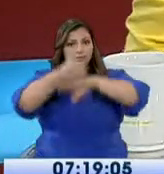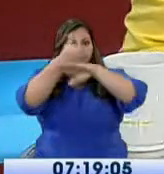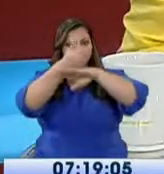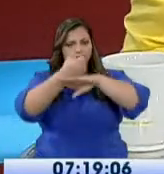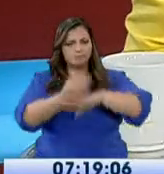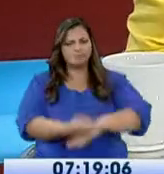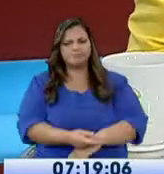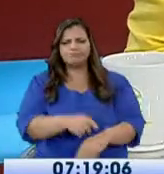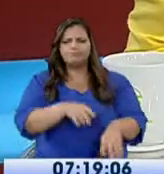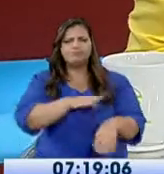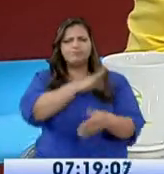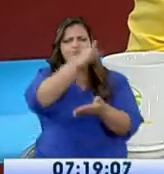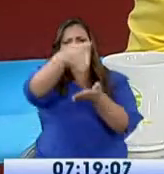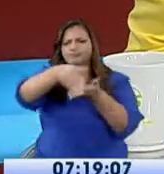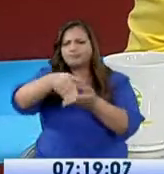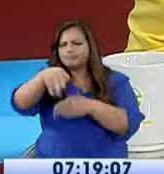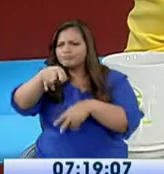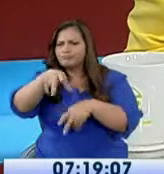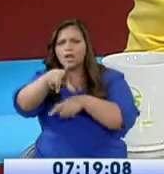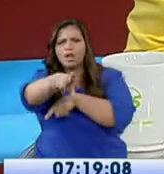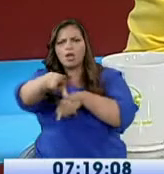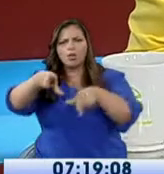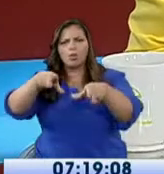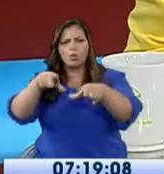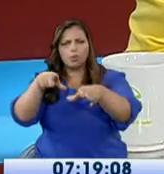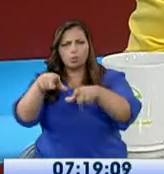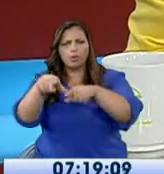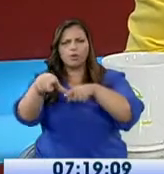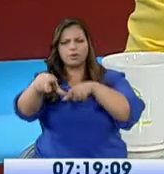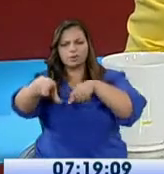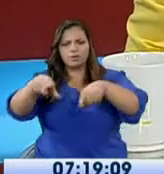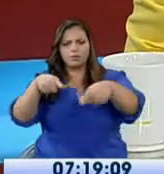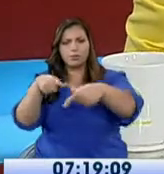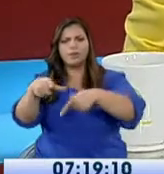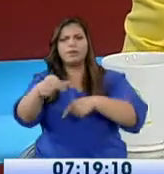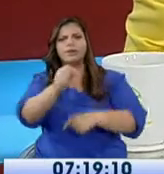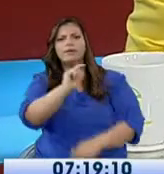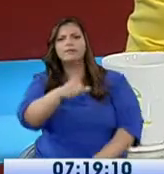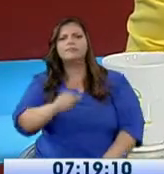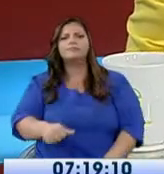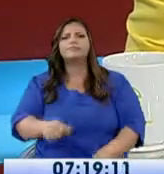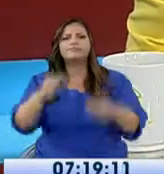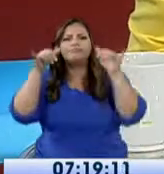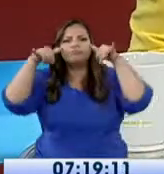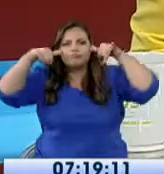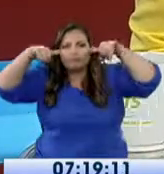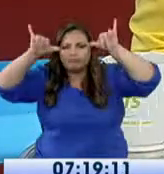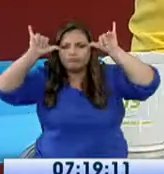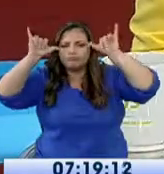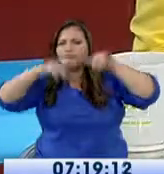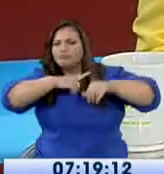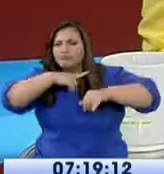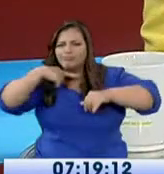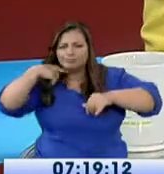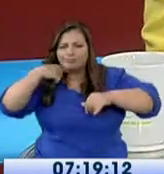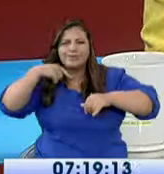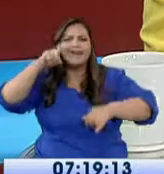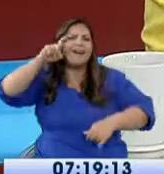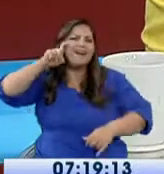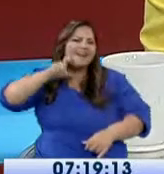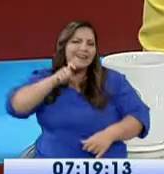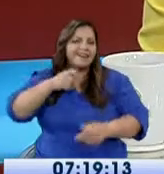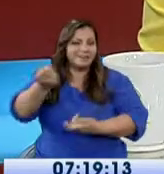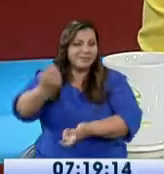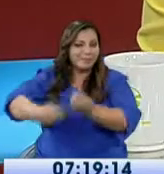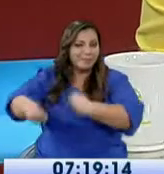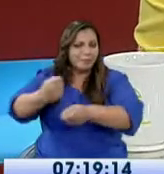camal clandestino por riesgo sanitario en faenamiento. Las instalaciones, como ustedes podrán ver a continuación en el